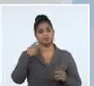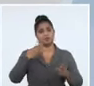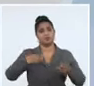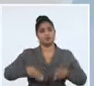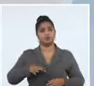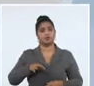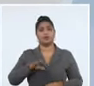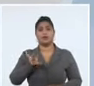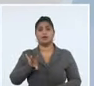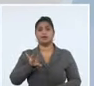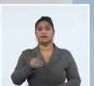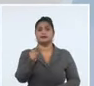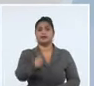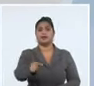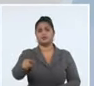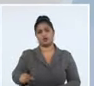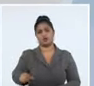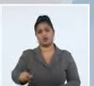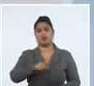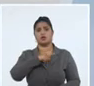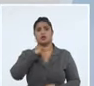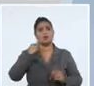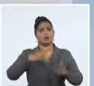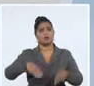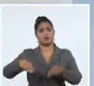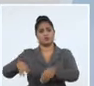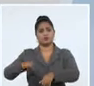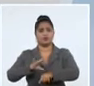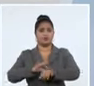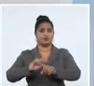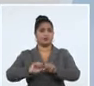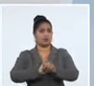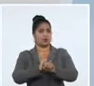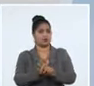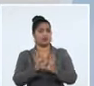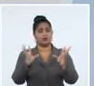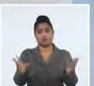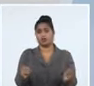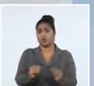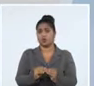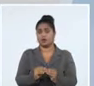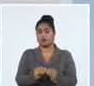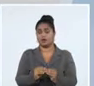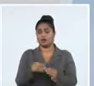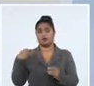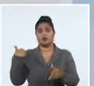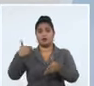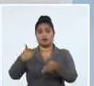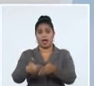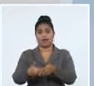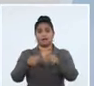enfermedad que informamos hoy, y ya suman, como pueden verlo ahí también,